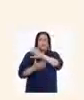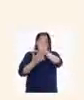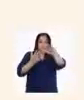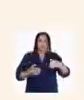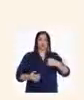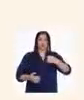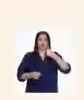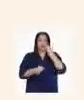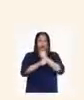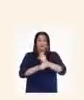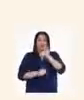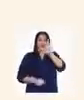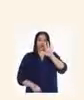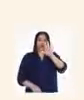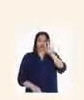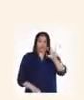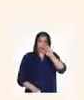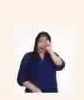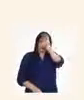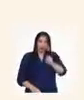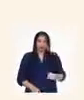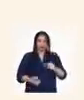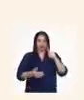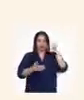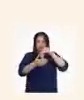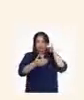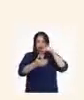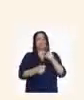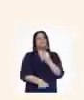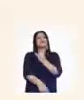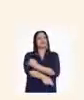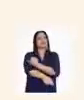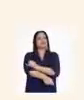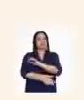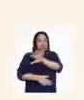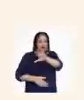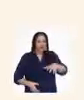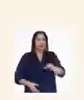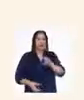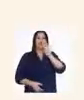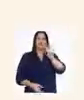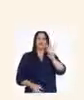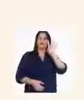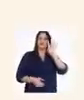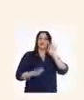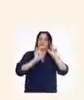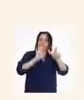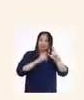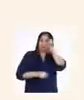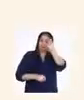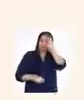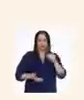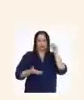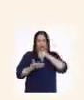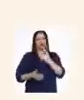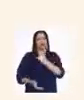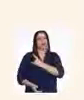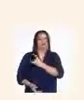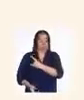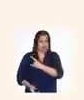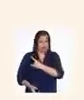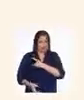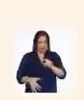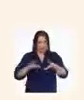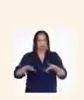los jóvenes que trabajan estudiaron en institutos y el 47% estudiaron en